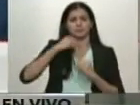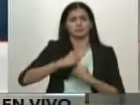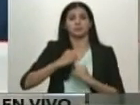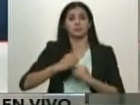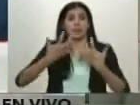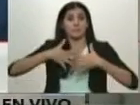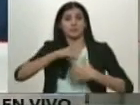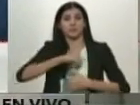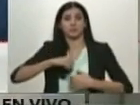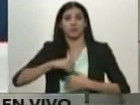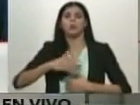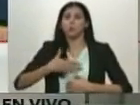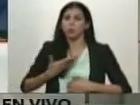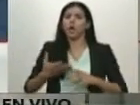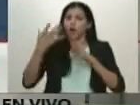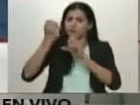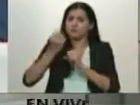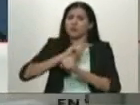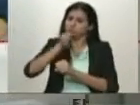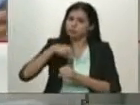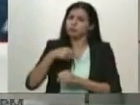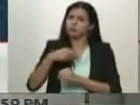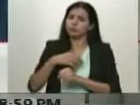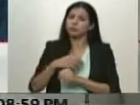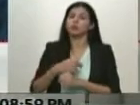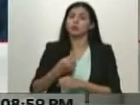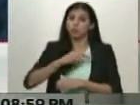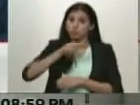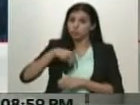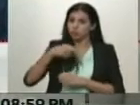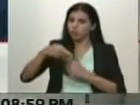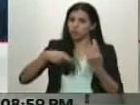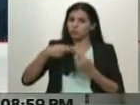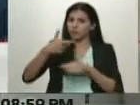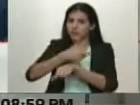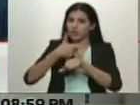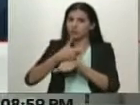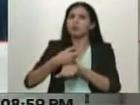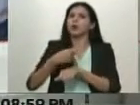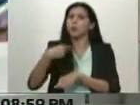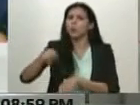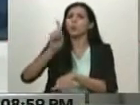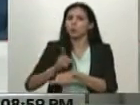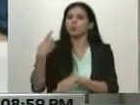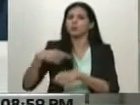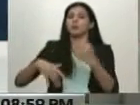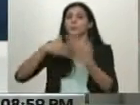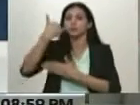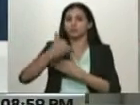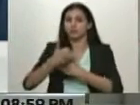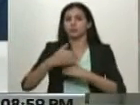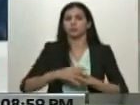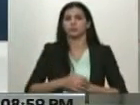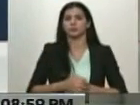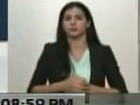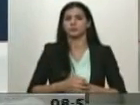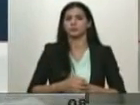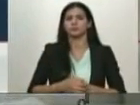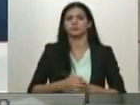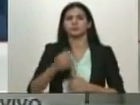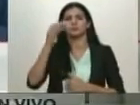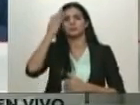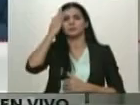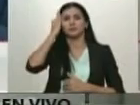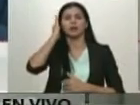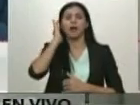empresariado privado sabe que puede confiar en nosotros. Nosotros somos los únicos que tenemos un proyecto y que tenemos la fuerza moral,